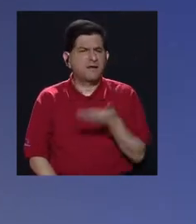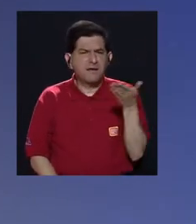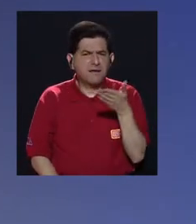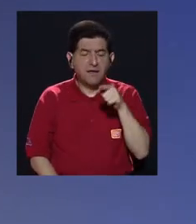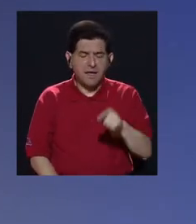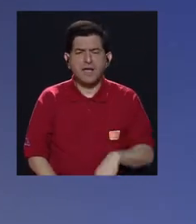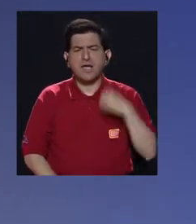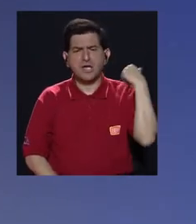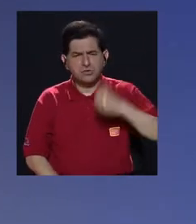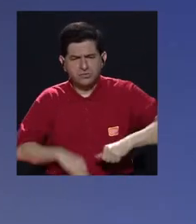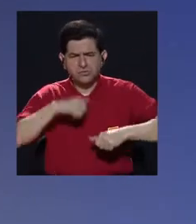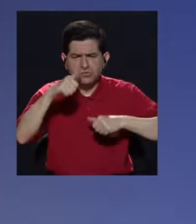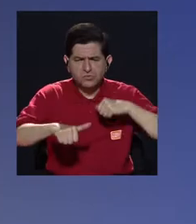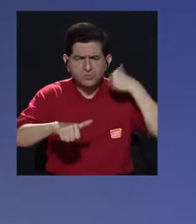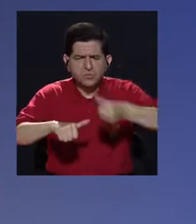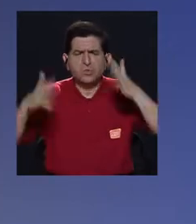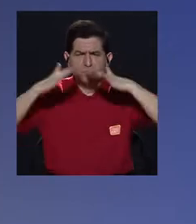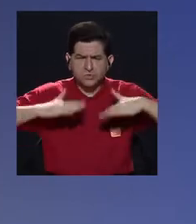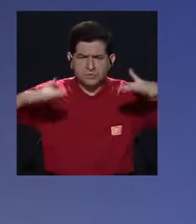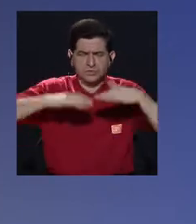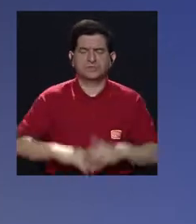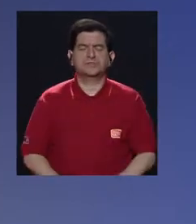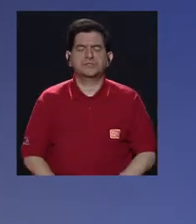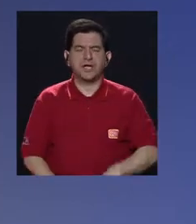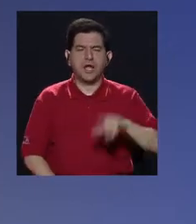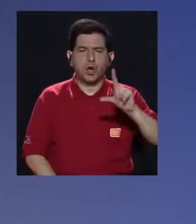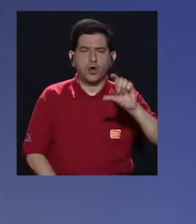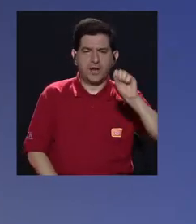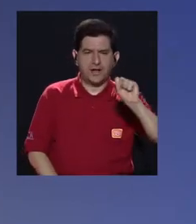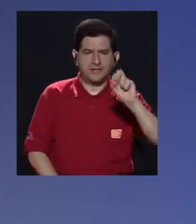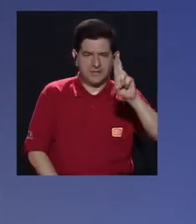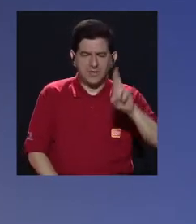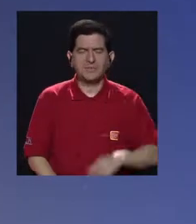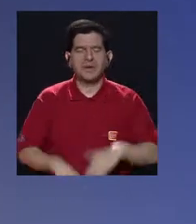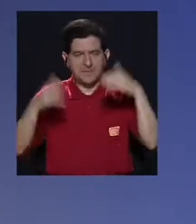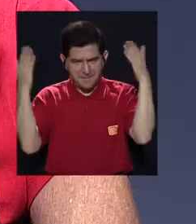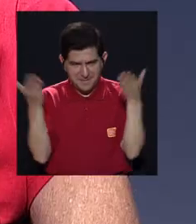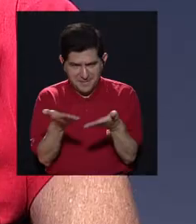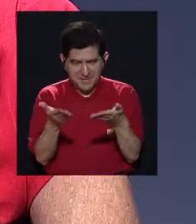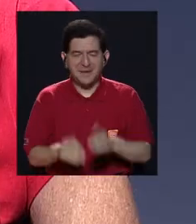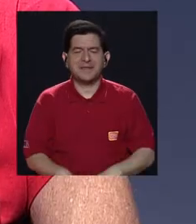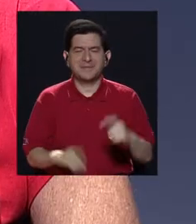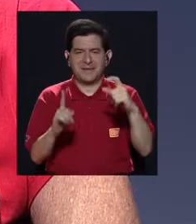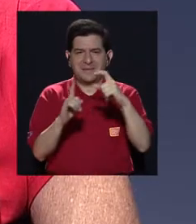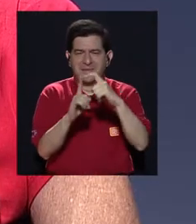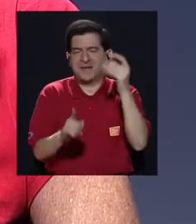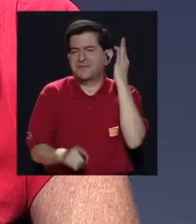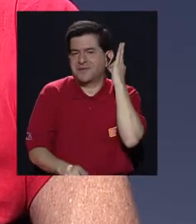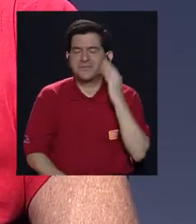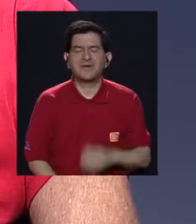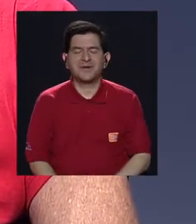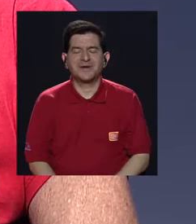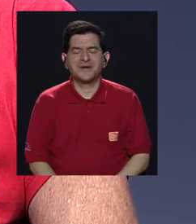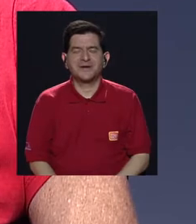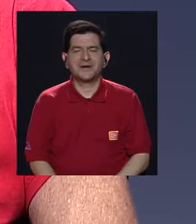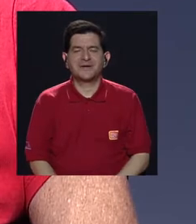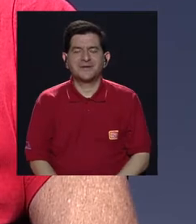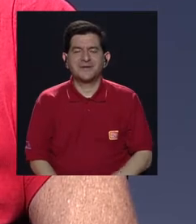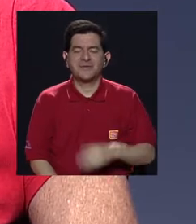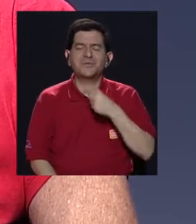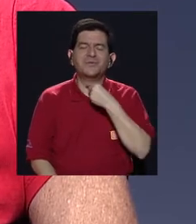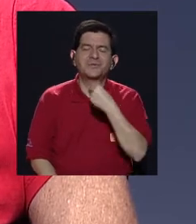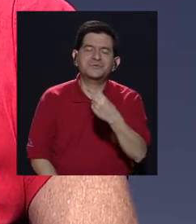este en estas luchas ambientales doña lorena sanromán bienvenida a palabra mujer muy buenos dias